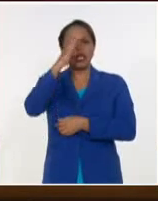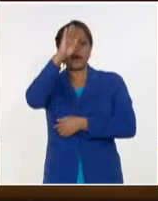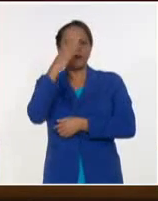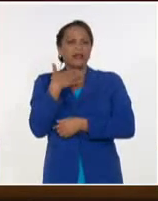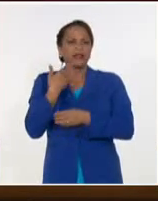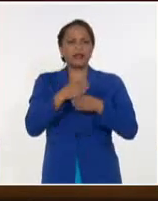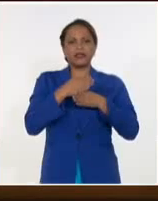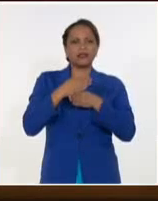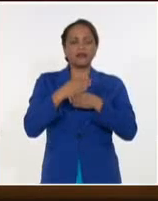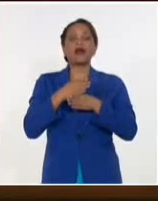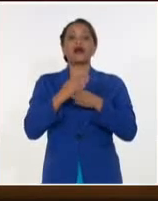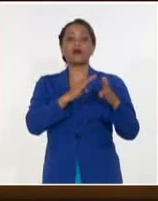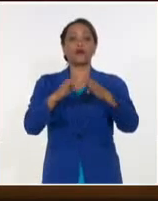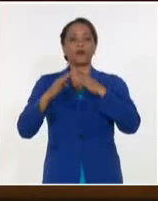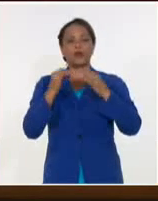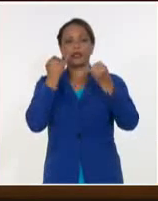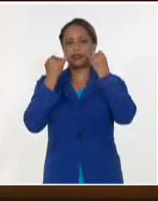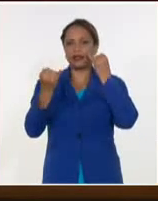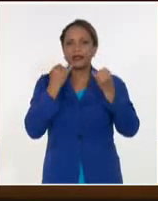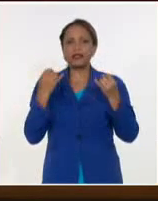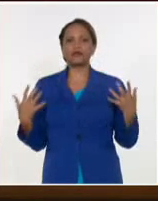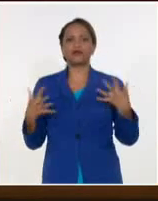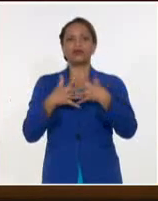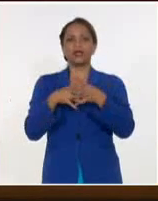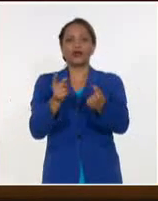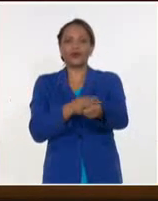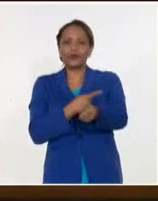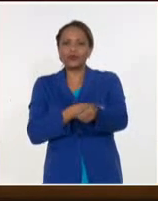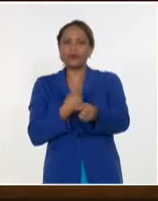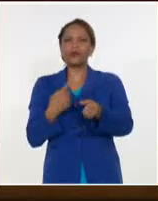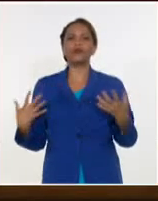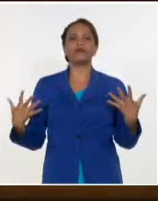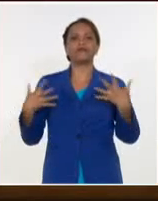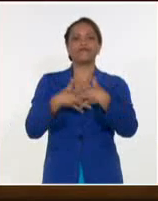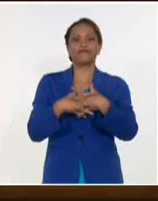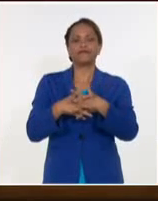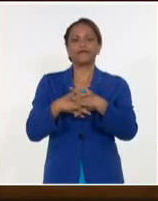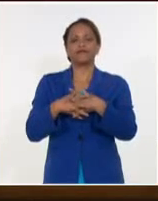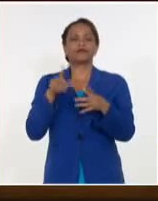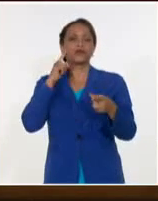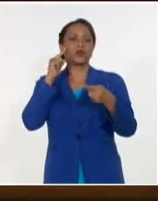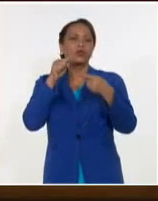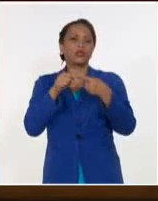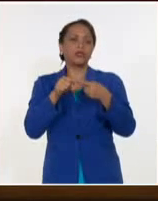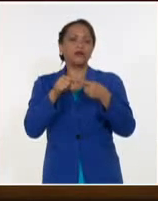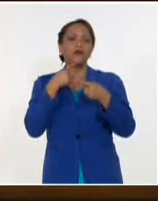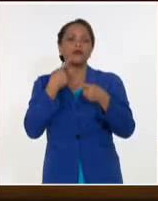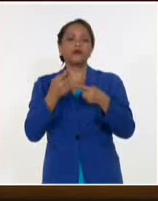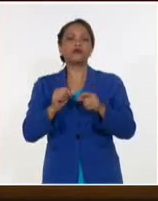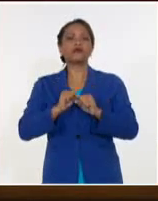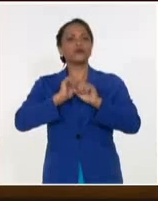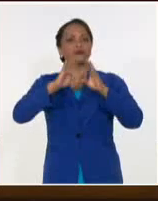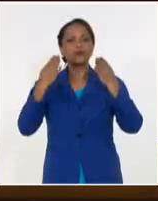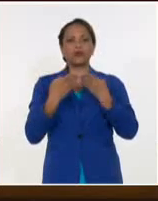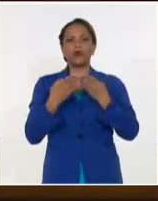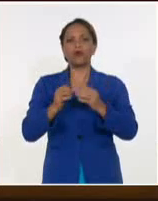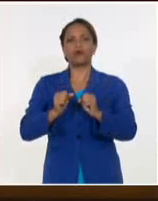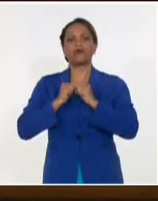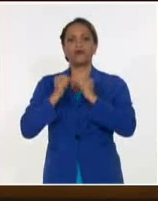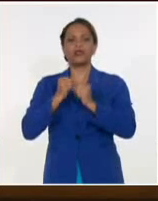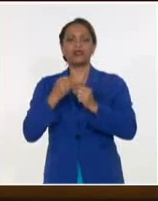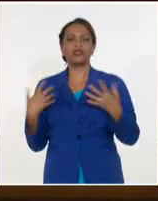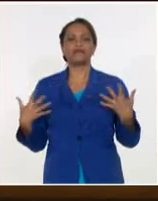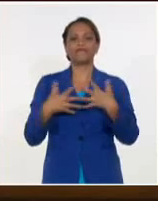comunidad de intereses, unidad de tradiciones, unidad de fines, fusión dulcísima y consoladora de amores